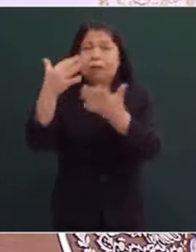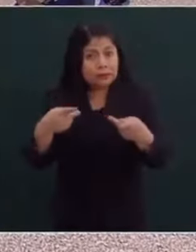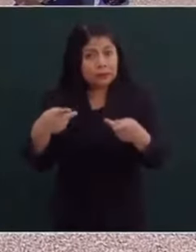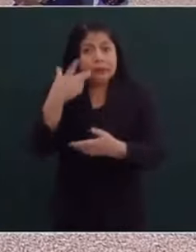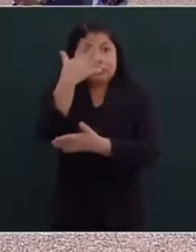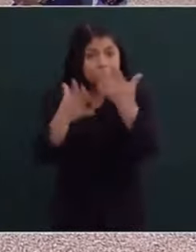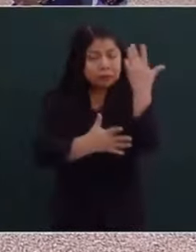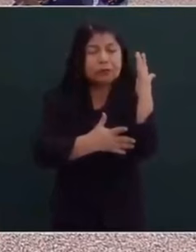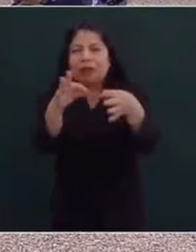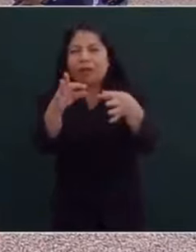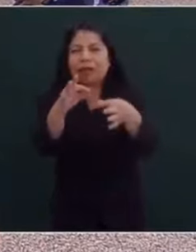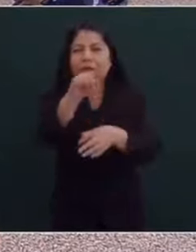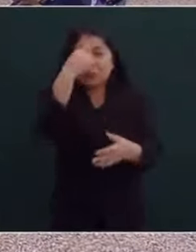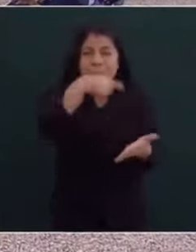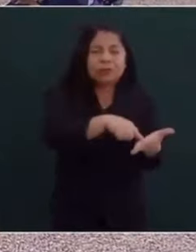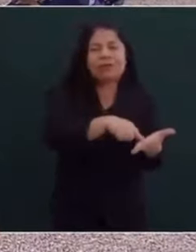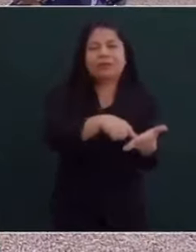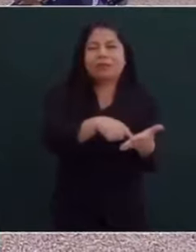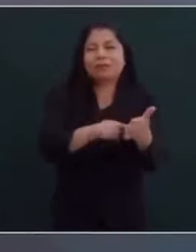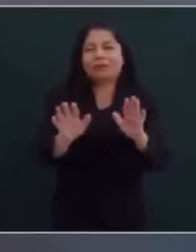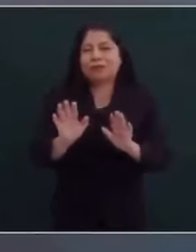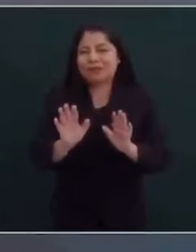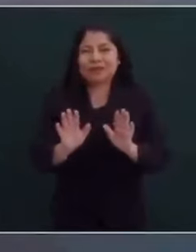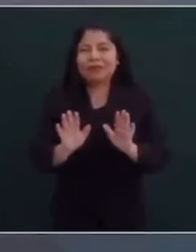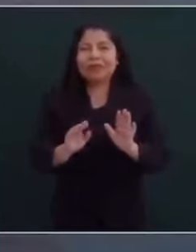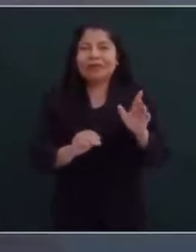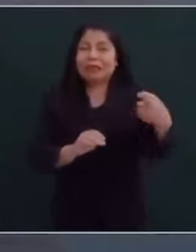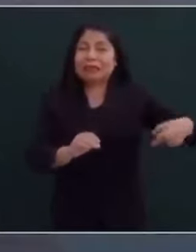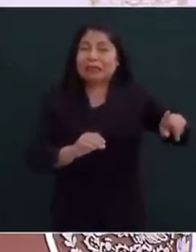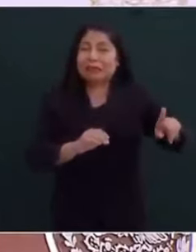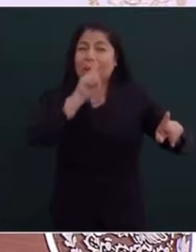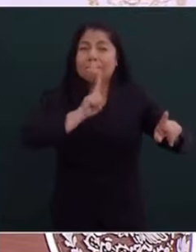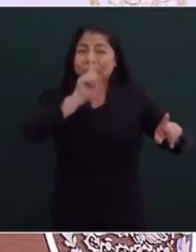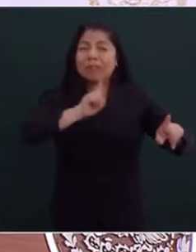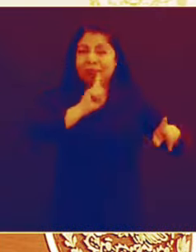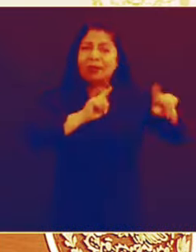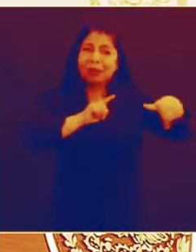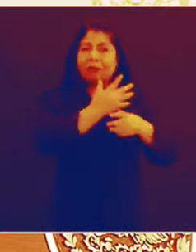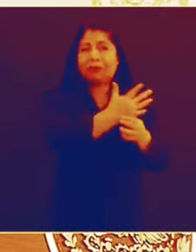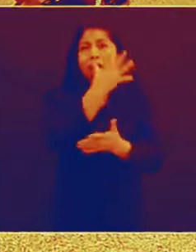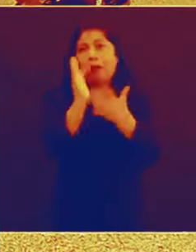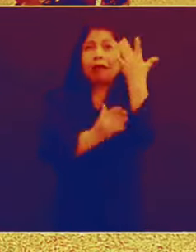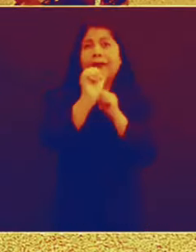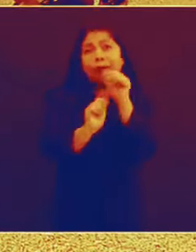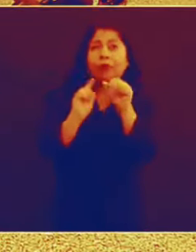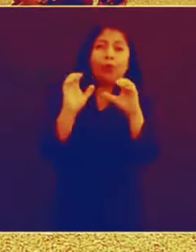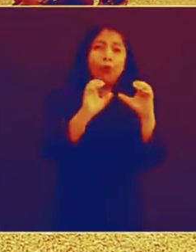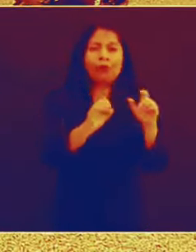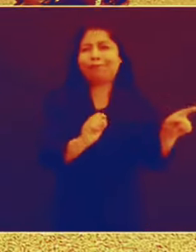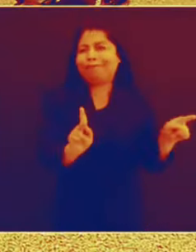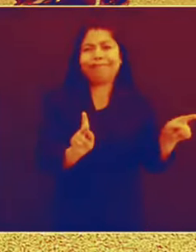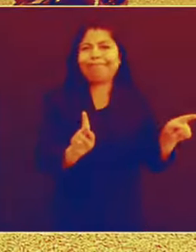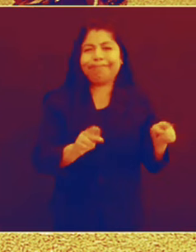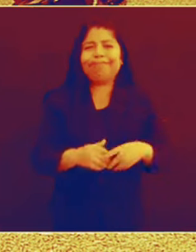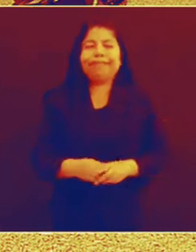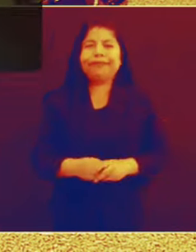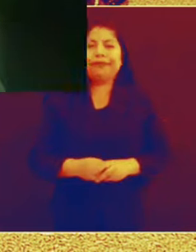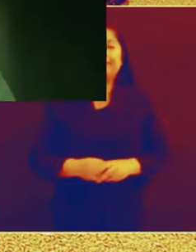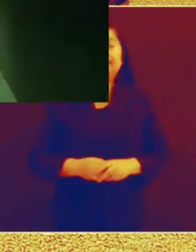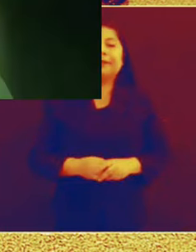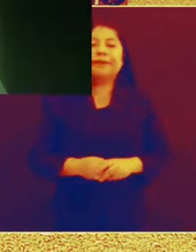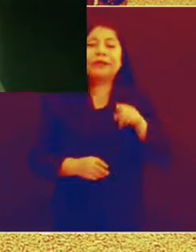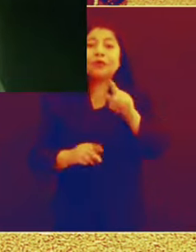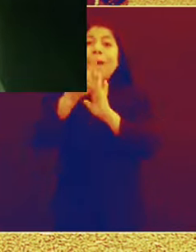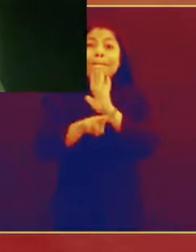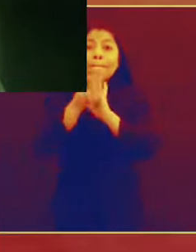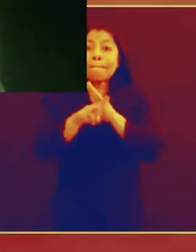deje usted sorprender, porque son muy falsarios estos pseudoambientalistas. Es que se está viendo el impacto. Sí, pero no vea usted los